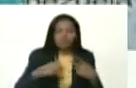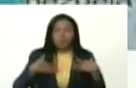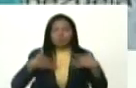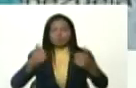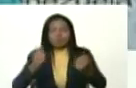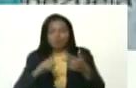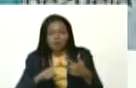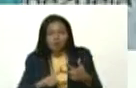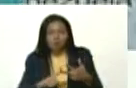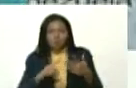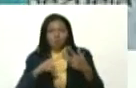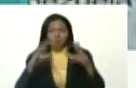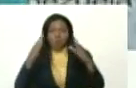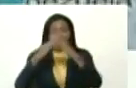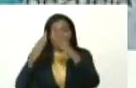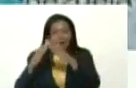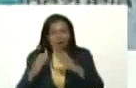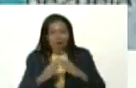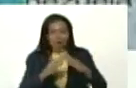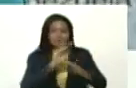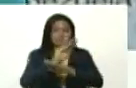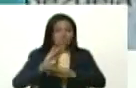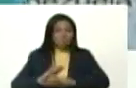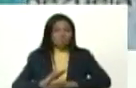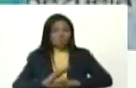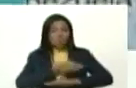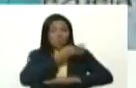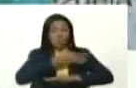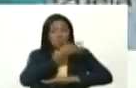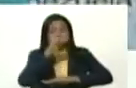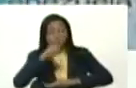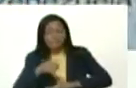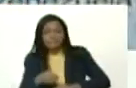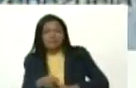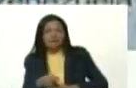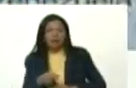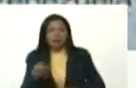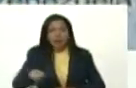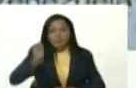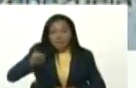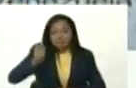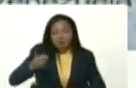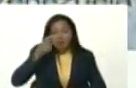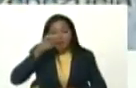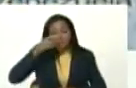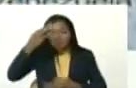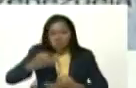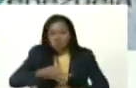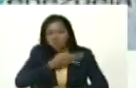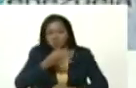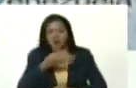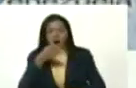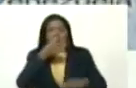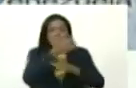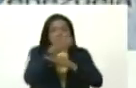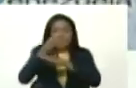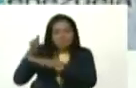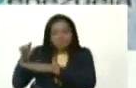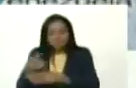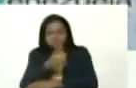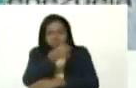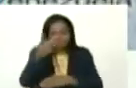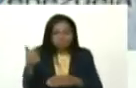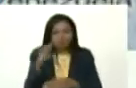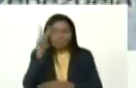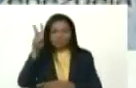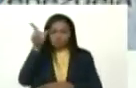salud, la vivienda, la protección social, las pensiones, la seguridad social, le llegue a todos los venezolanos y